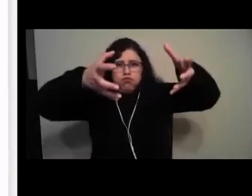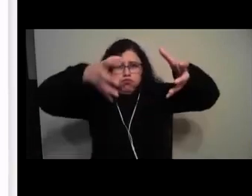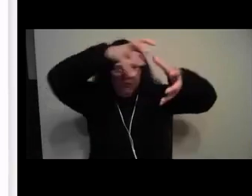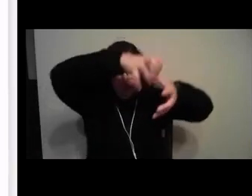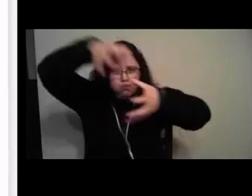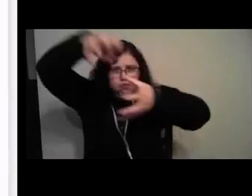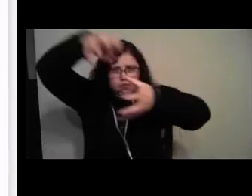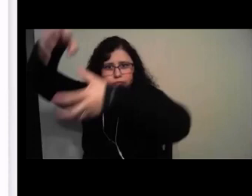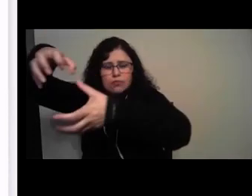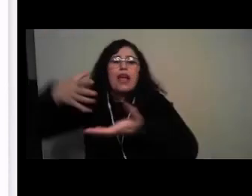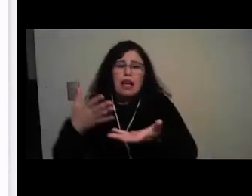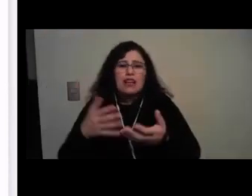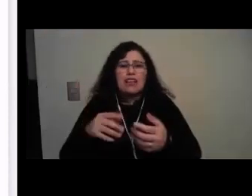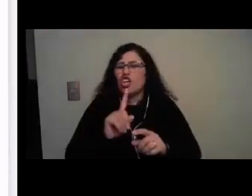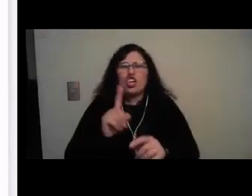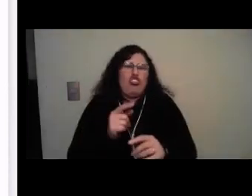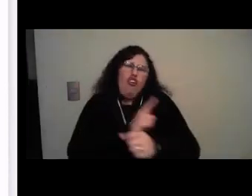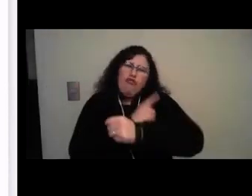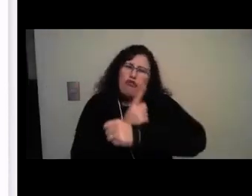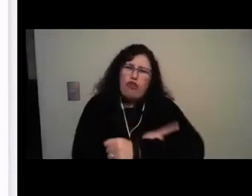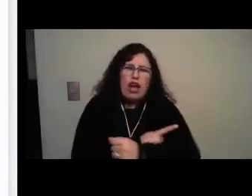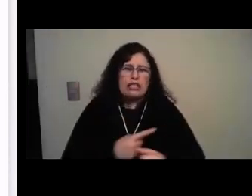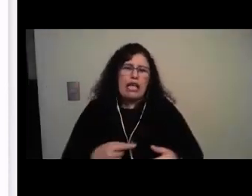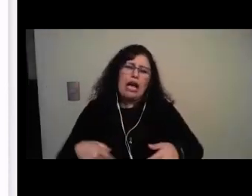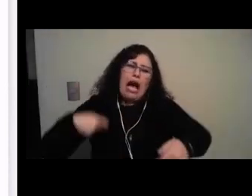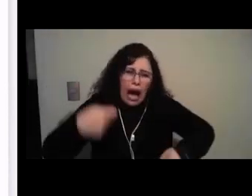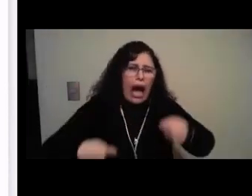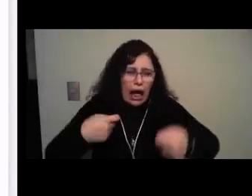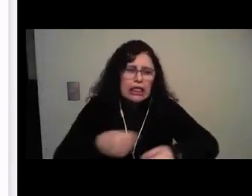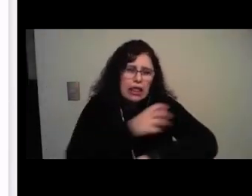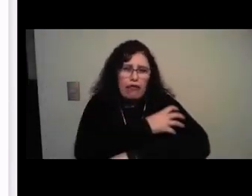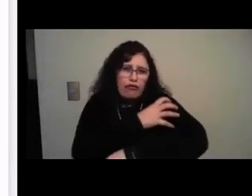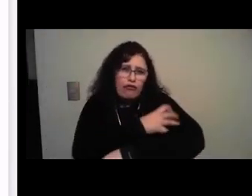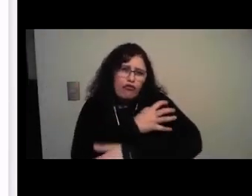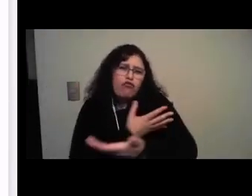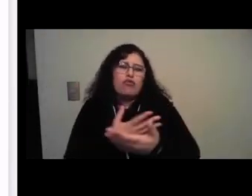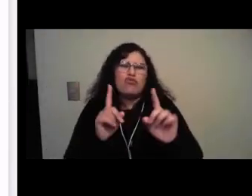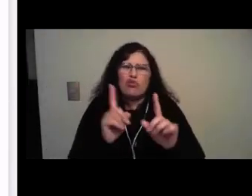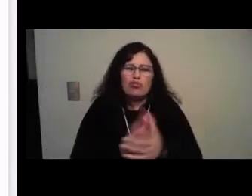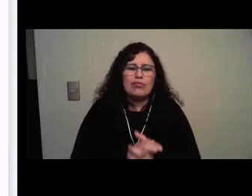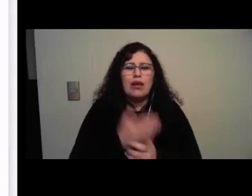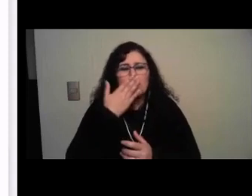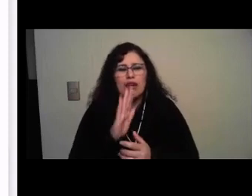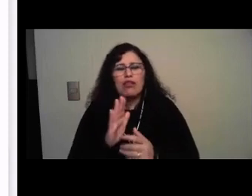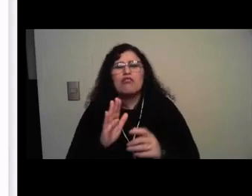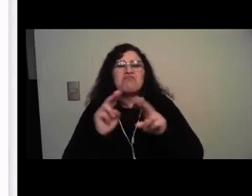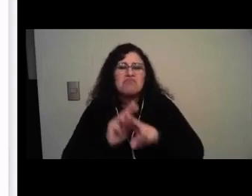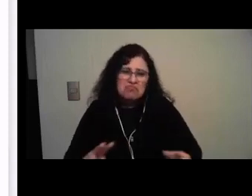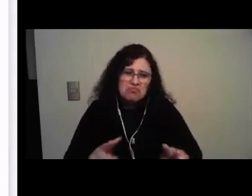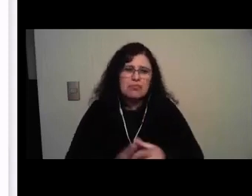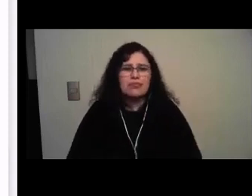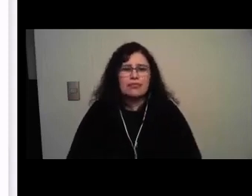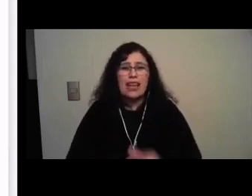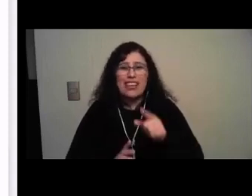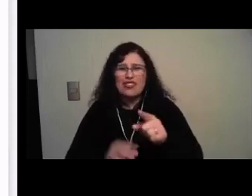uno se evita hacer tanta fuerza para movilizar o transferir a un paciente de un lugar a otro. Y esto también se ocupa mucho en